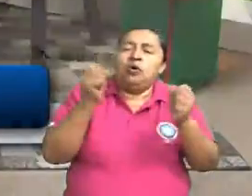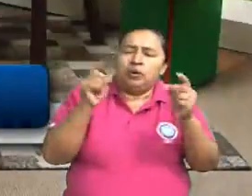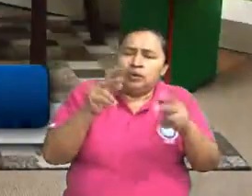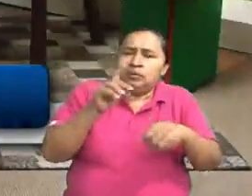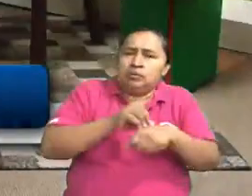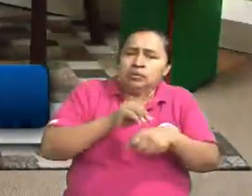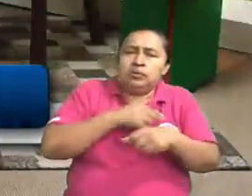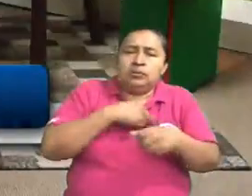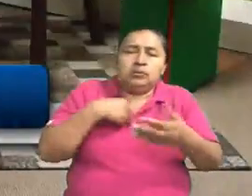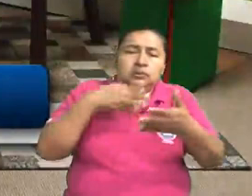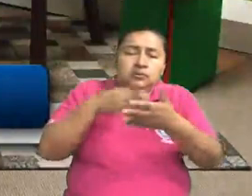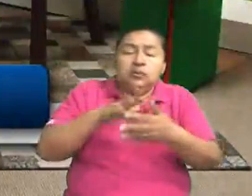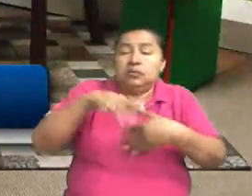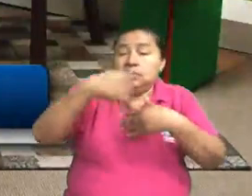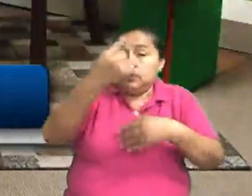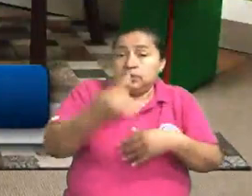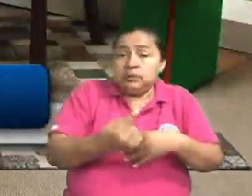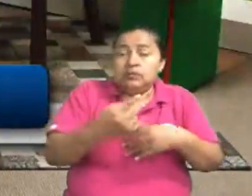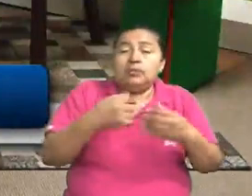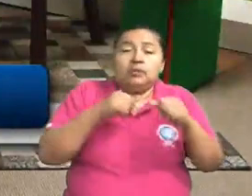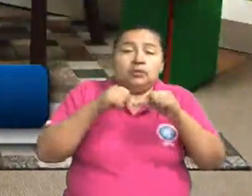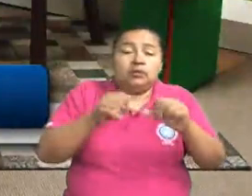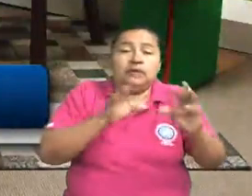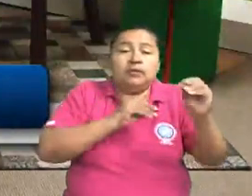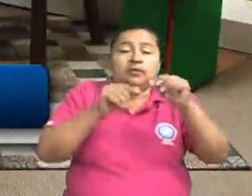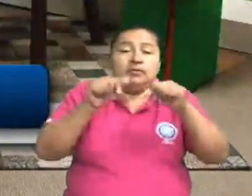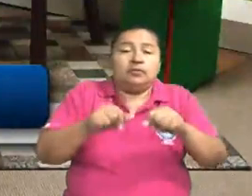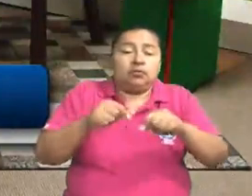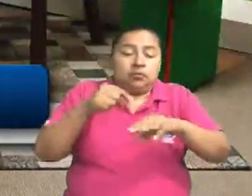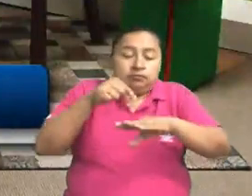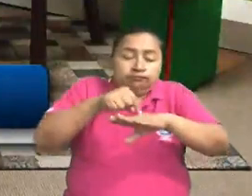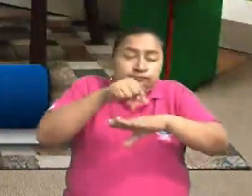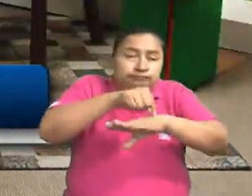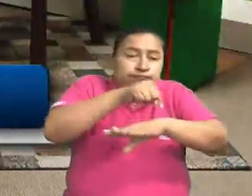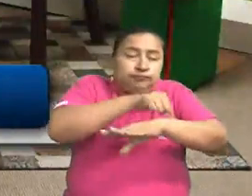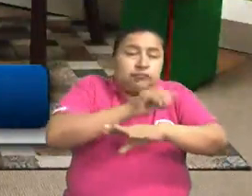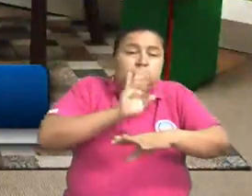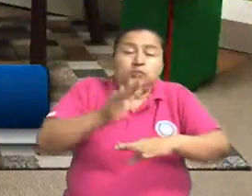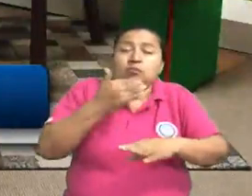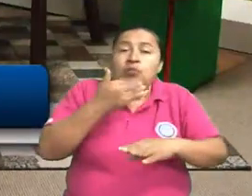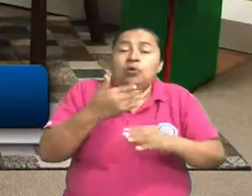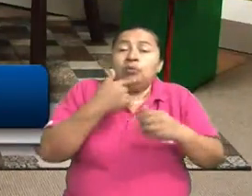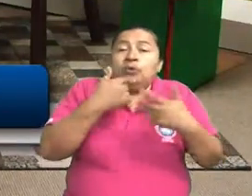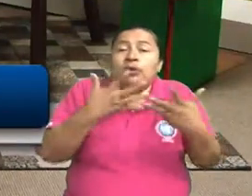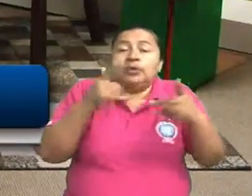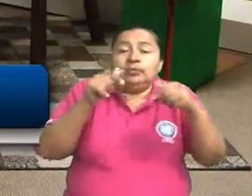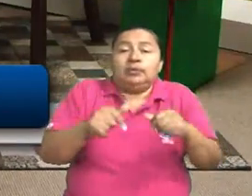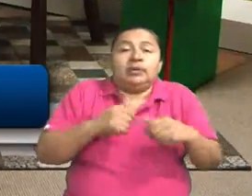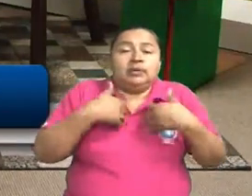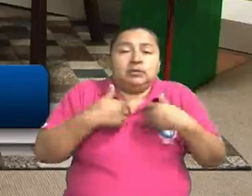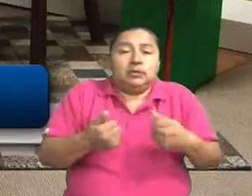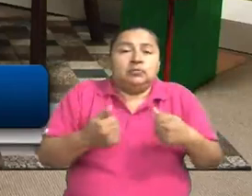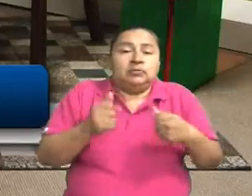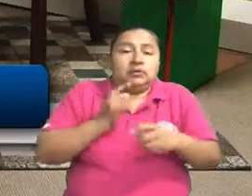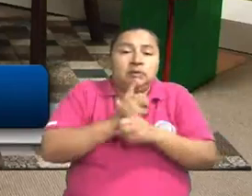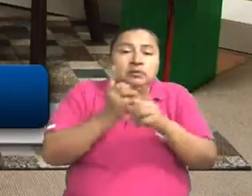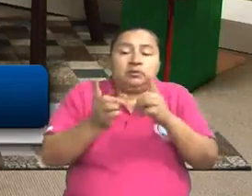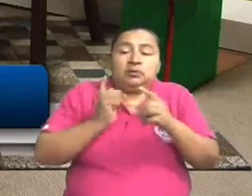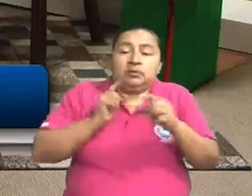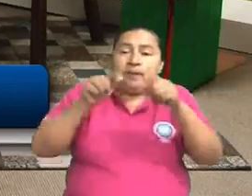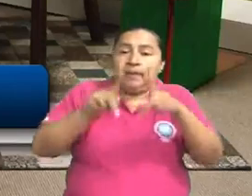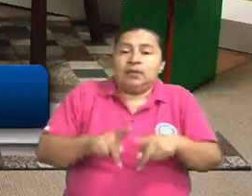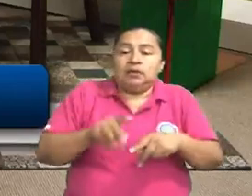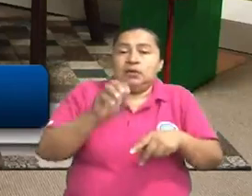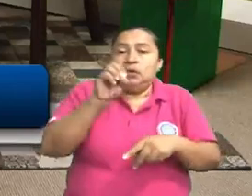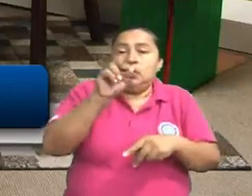pausa, ¿le parece? Cuando regresemos vamos a seguir hablando más sobre la acupuntura y sus beneficios para la salud. Tenemos como invitada a la